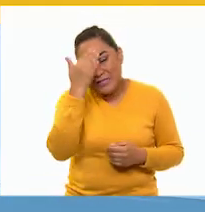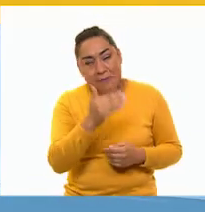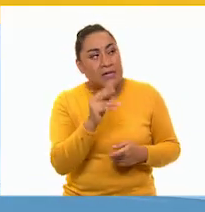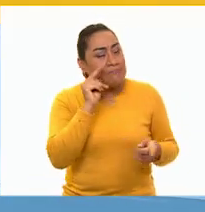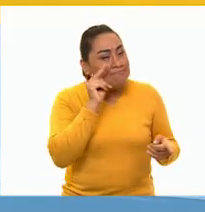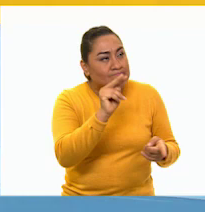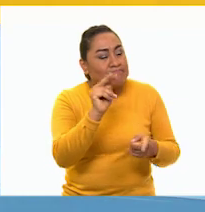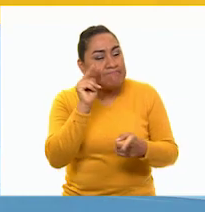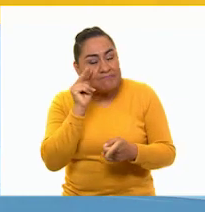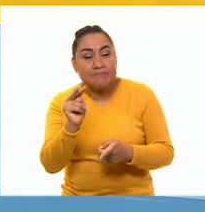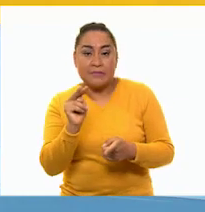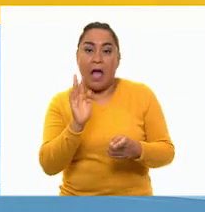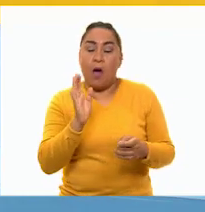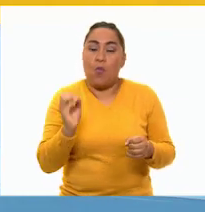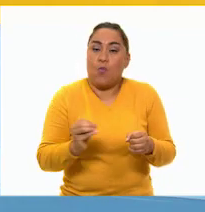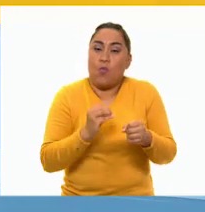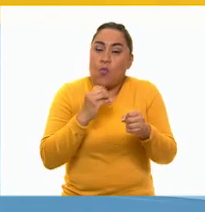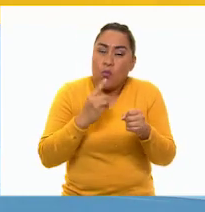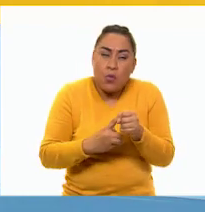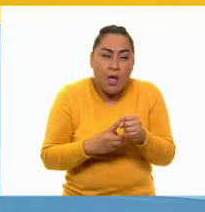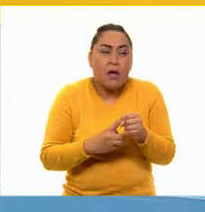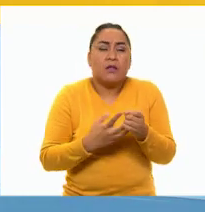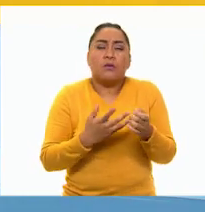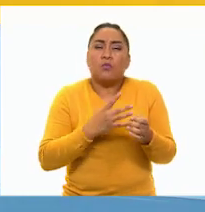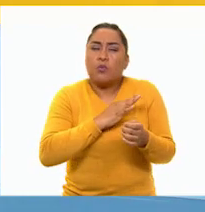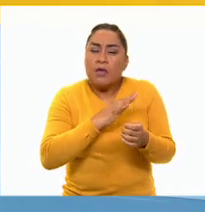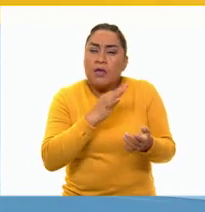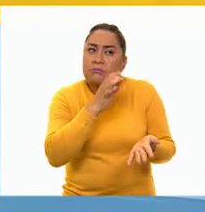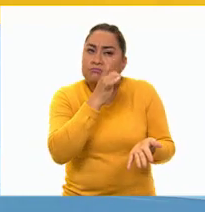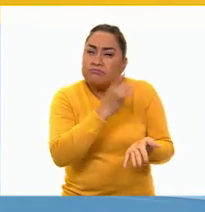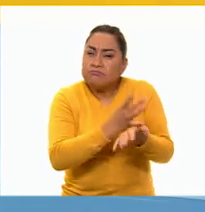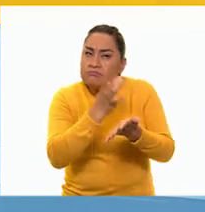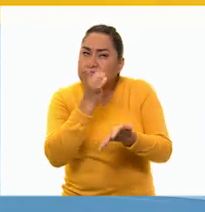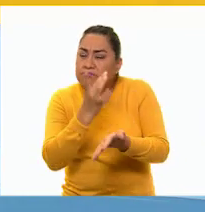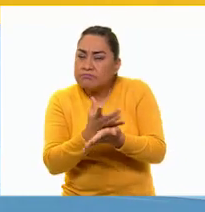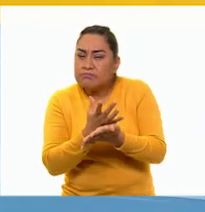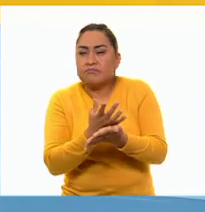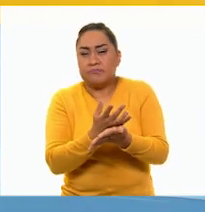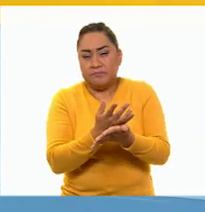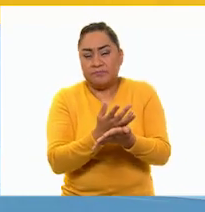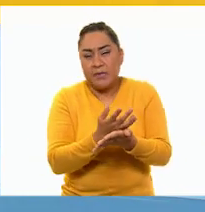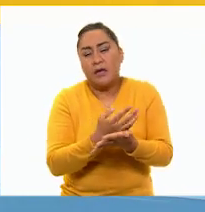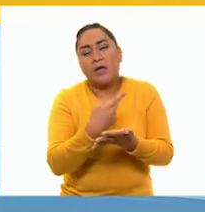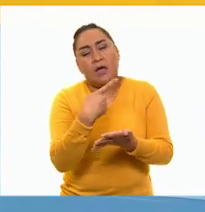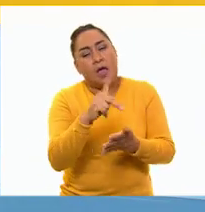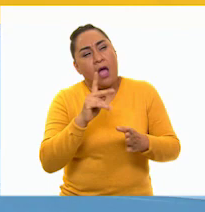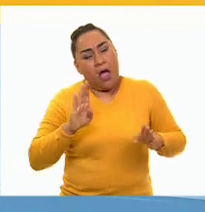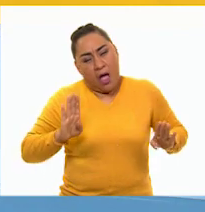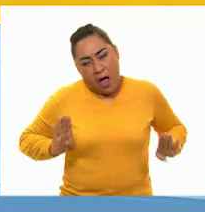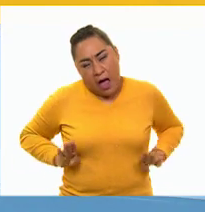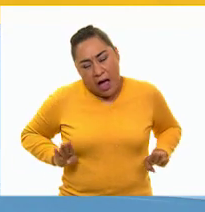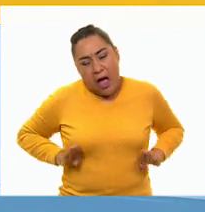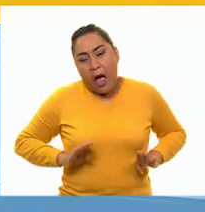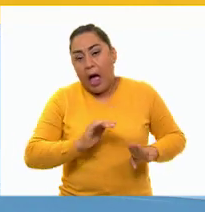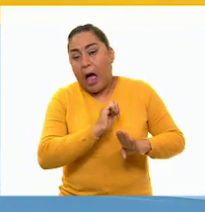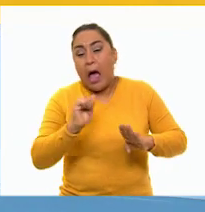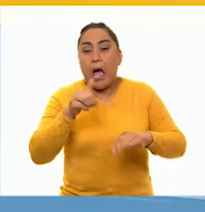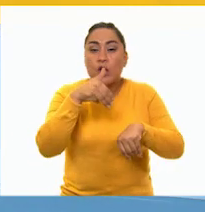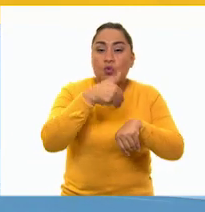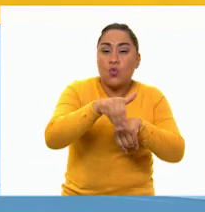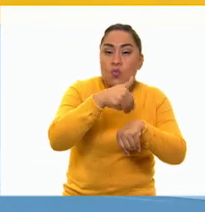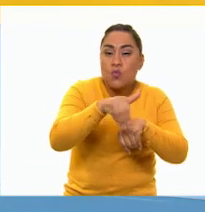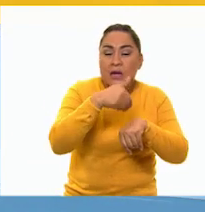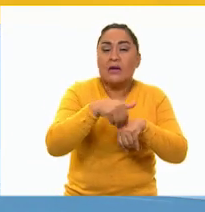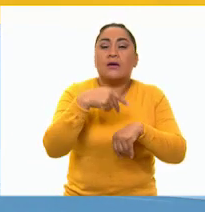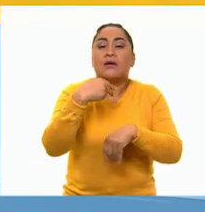hemos tenido la oportunidad de conocer e identificar ciertas regularidades que caracterizan a los números que son múltiplos de un